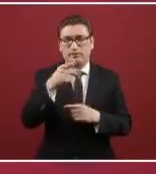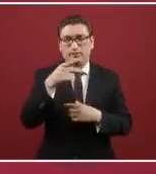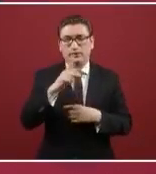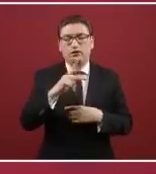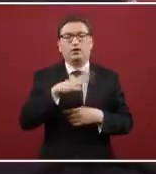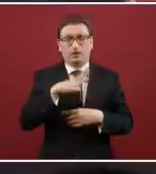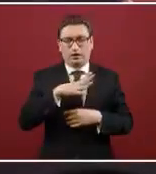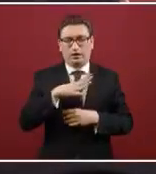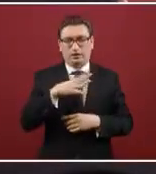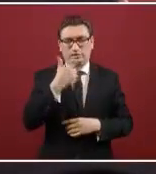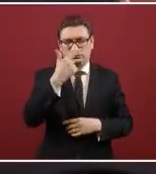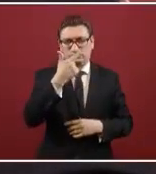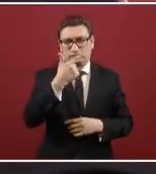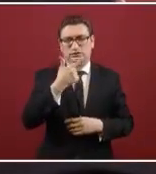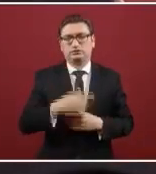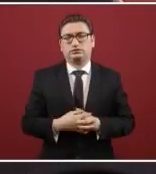habían 7